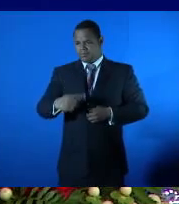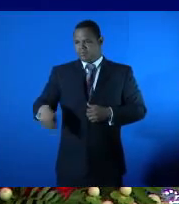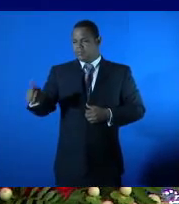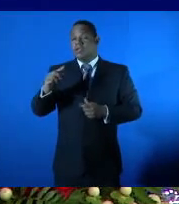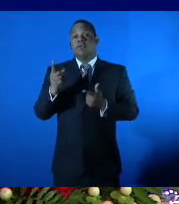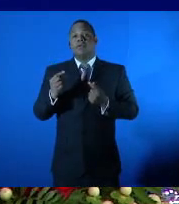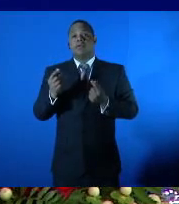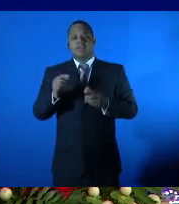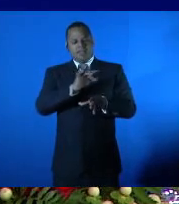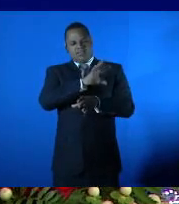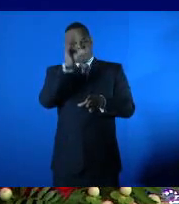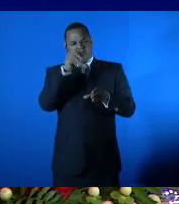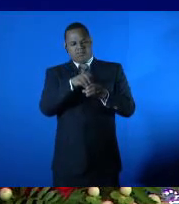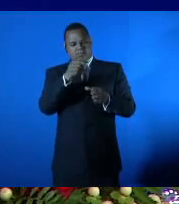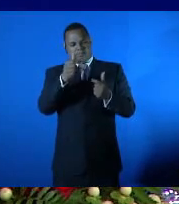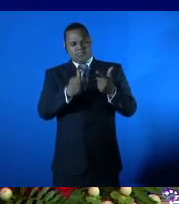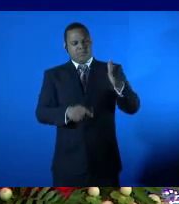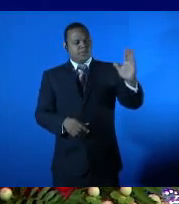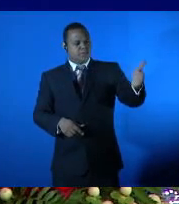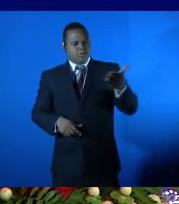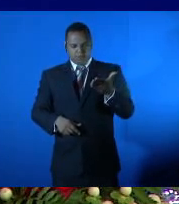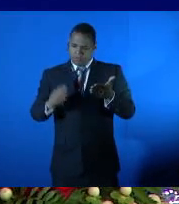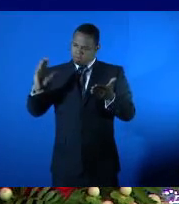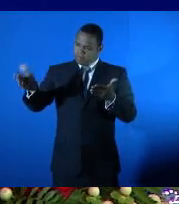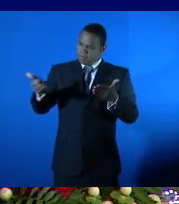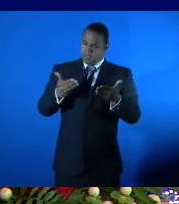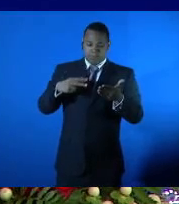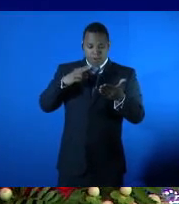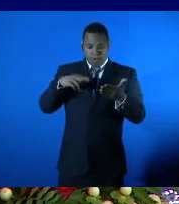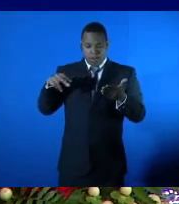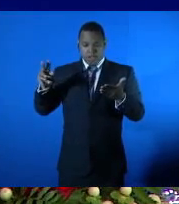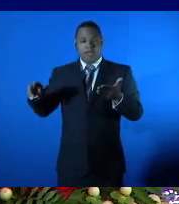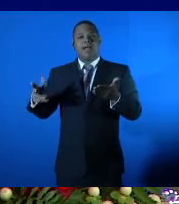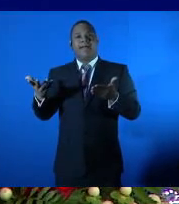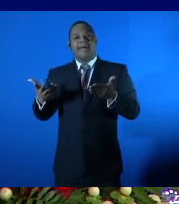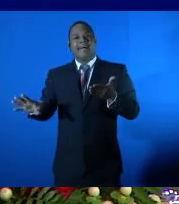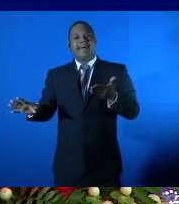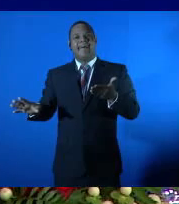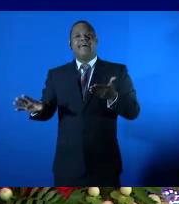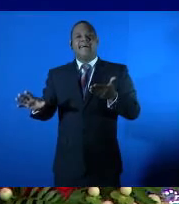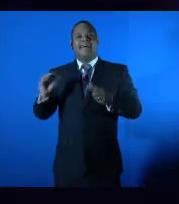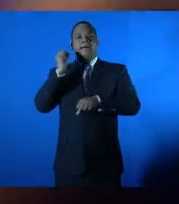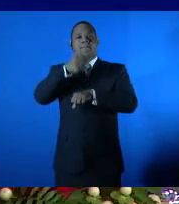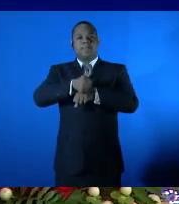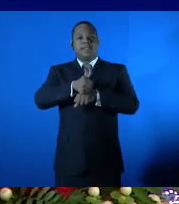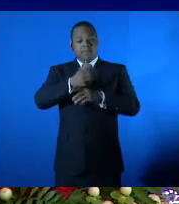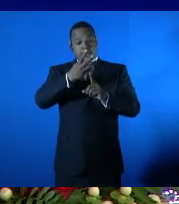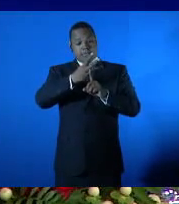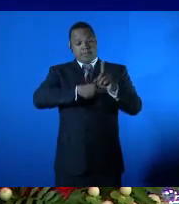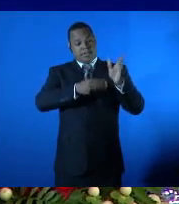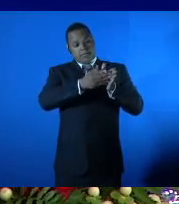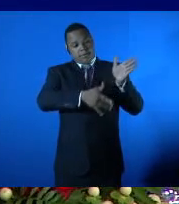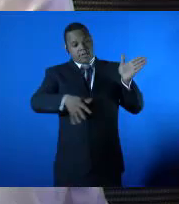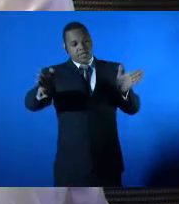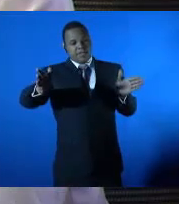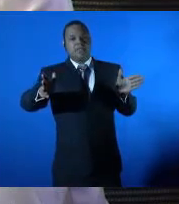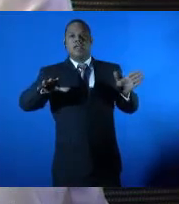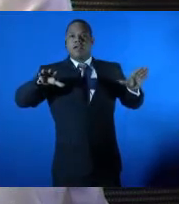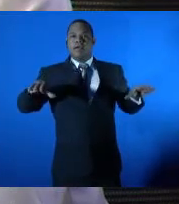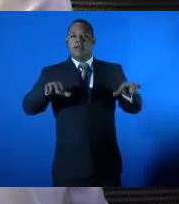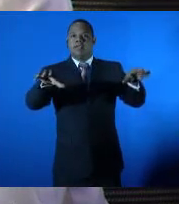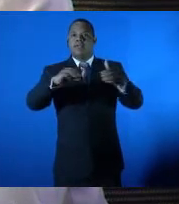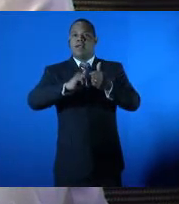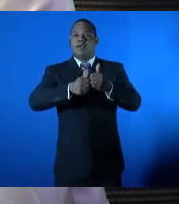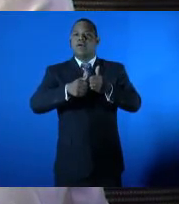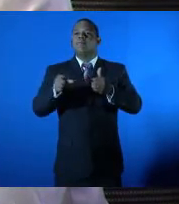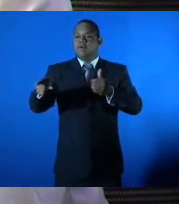centraron las discusiones sobre temas sectoriales para establecer una hoja de ruta para los próximos 6 meses. Tenemos la intención de